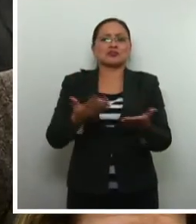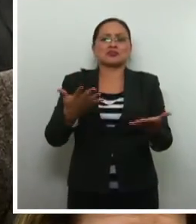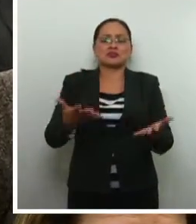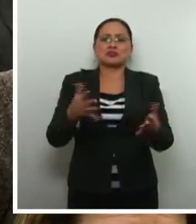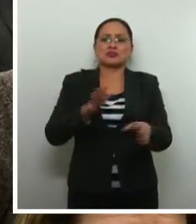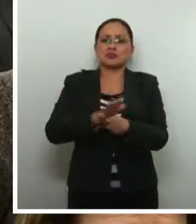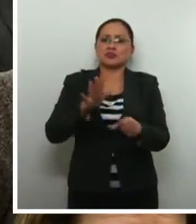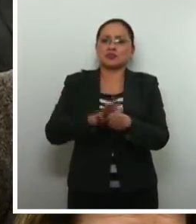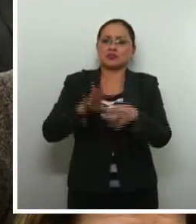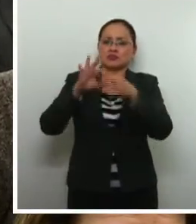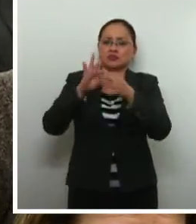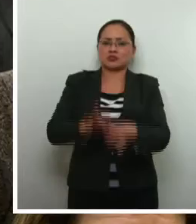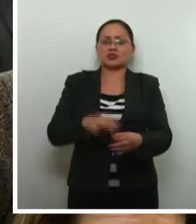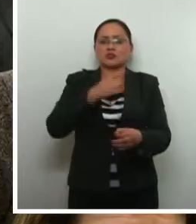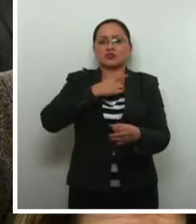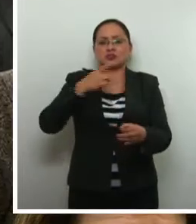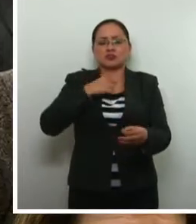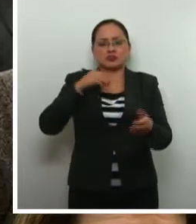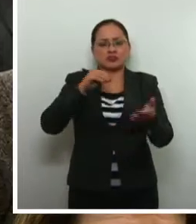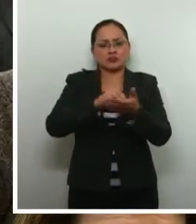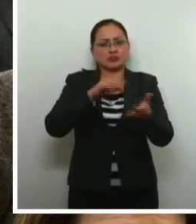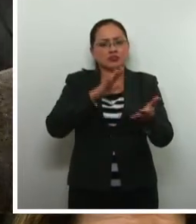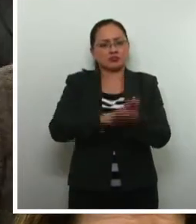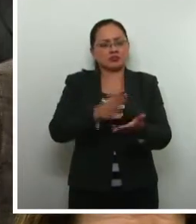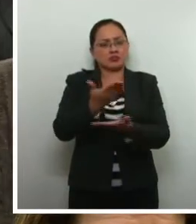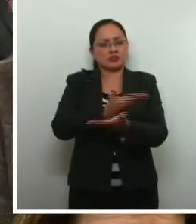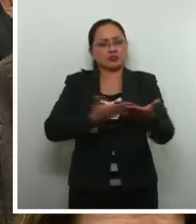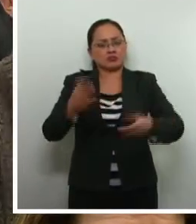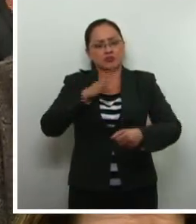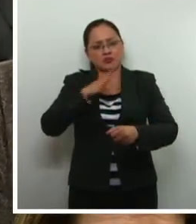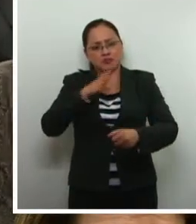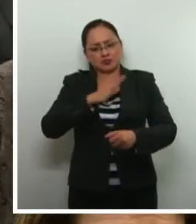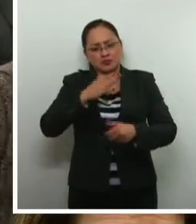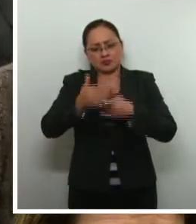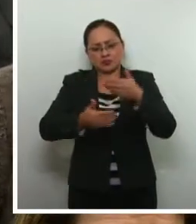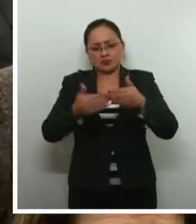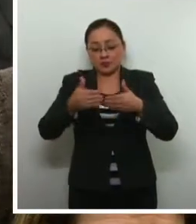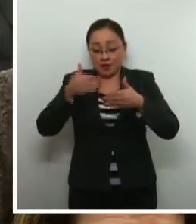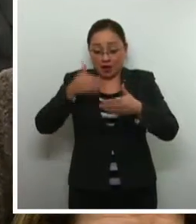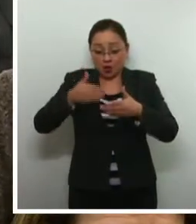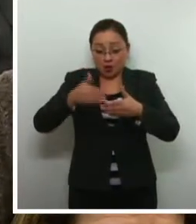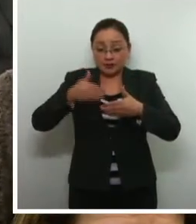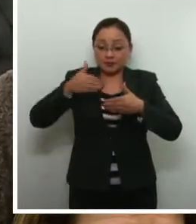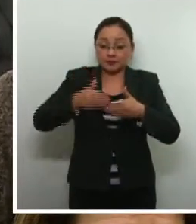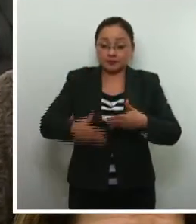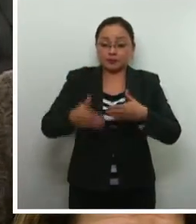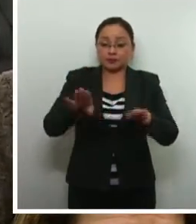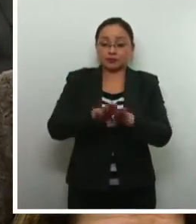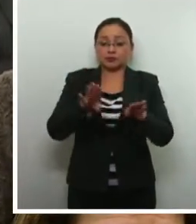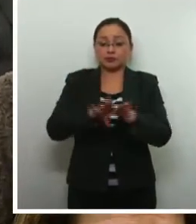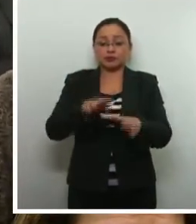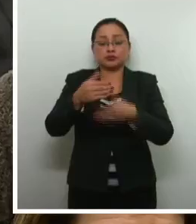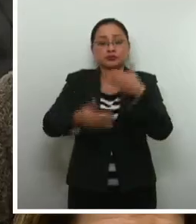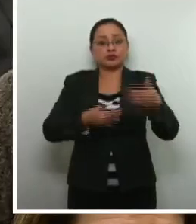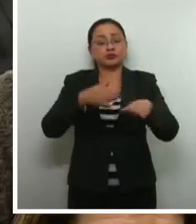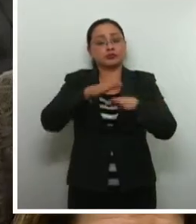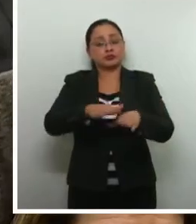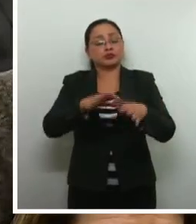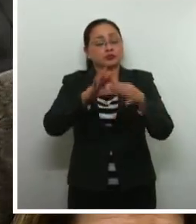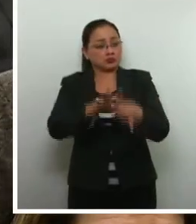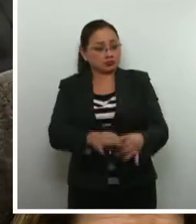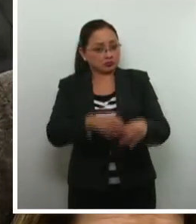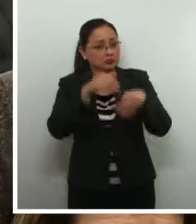estricto cumplimiento y de sentar precedentes para el futuro funcionamiento que acompase un